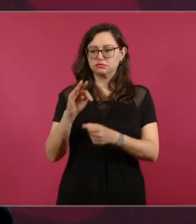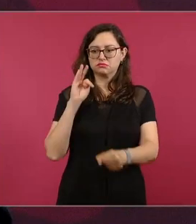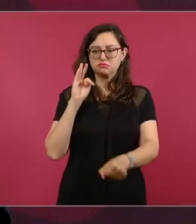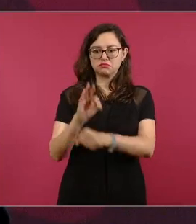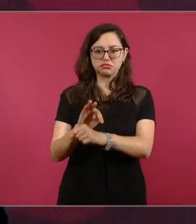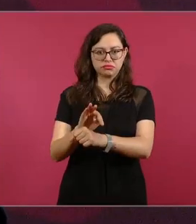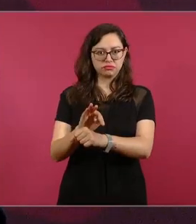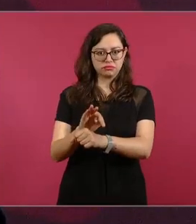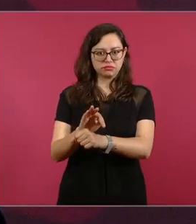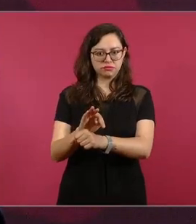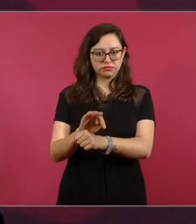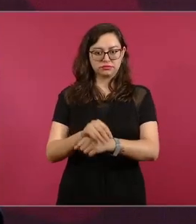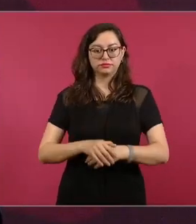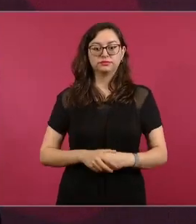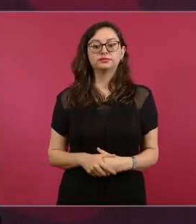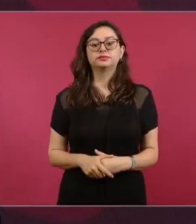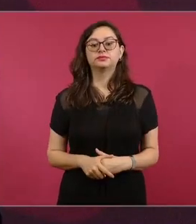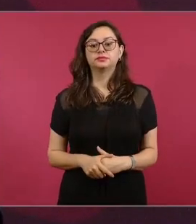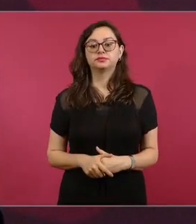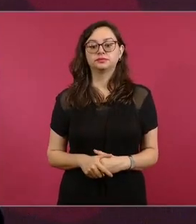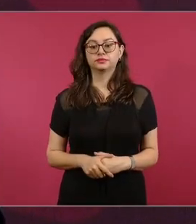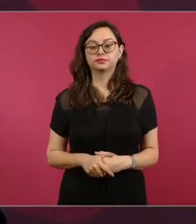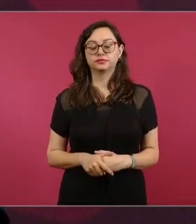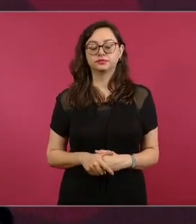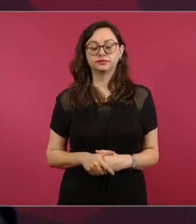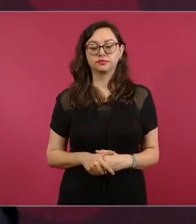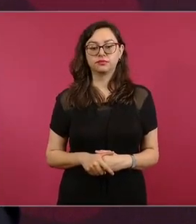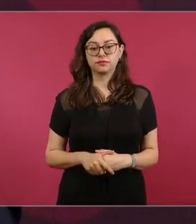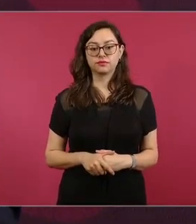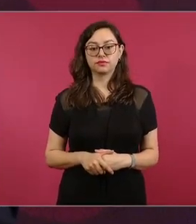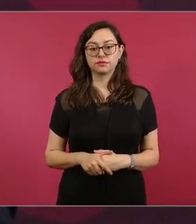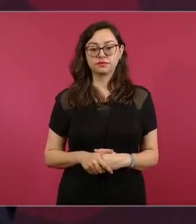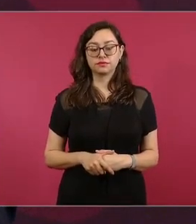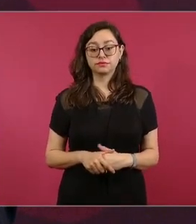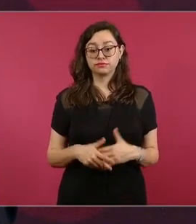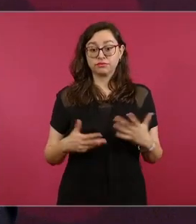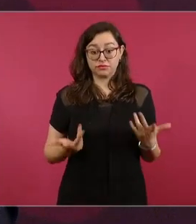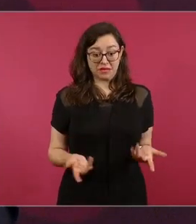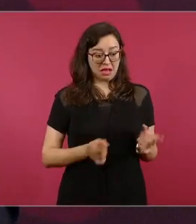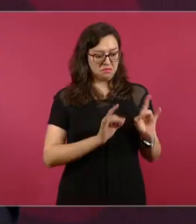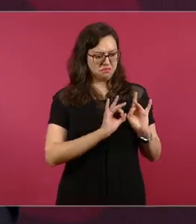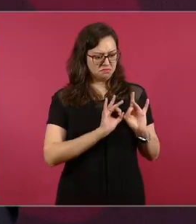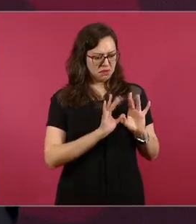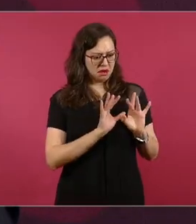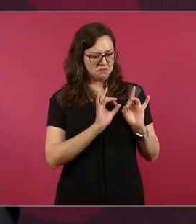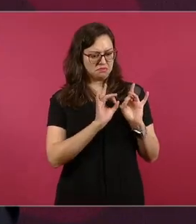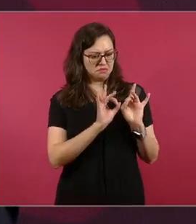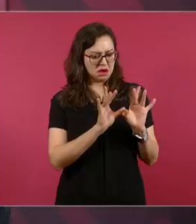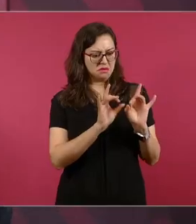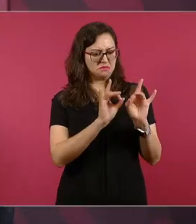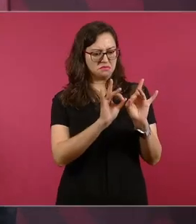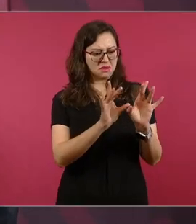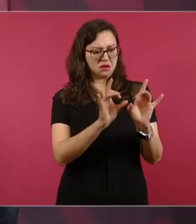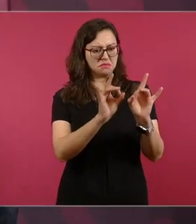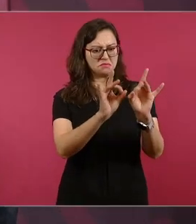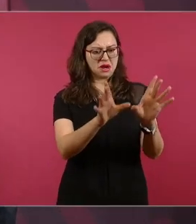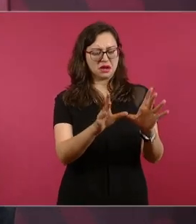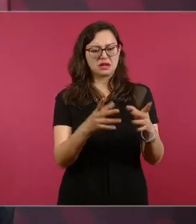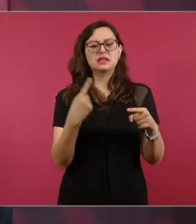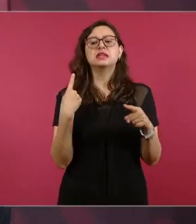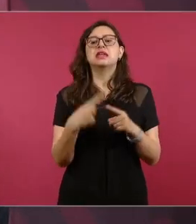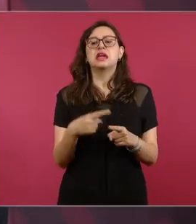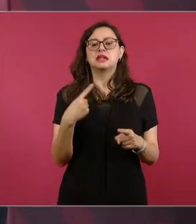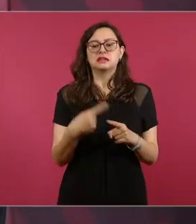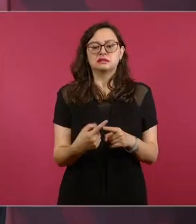el actor, el protagonista principal de toda esta historia siempre ha sido el pueblo de